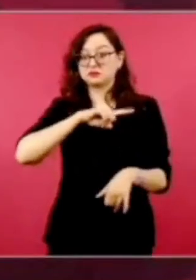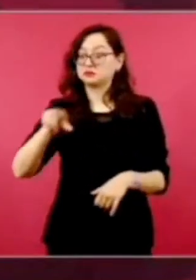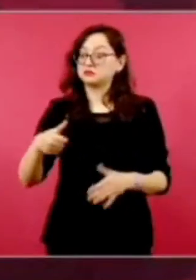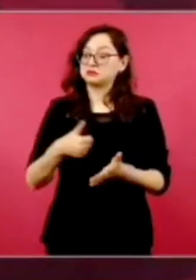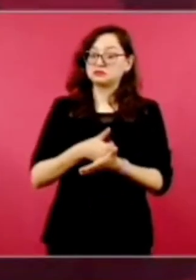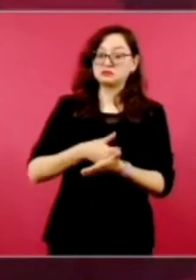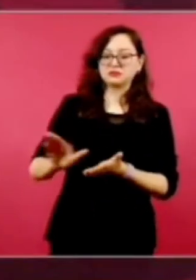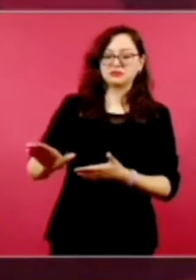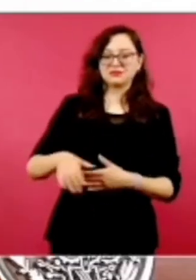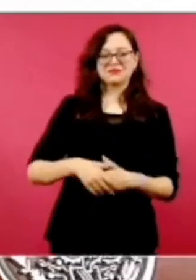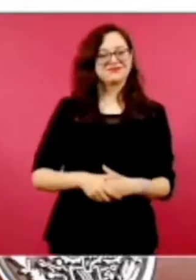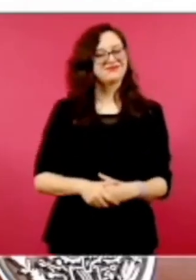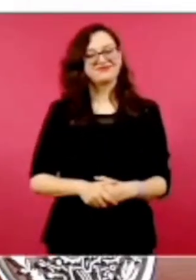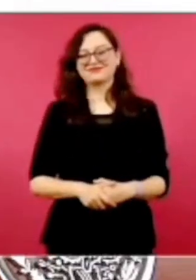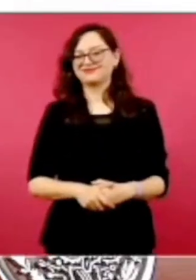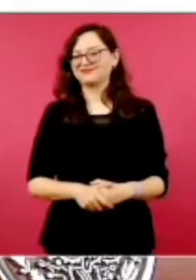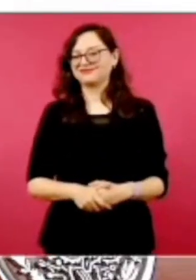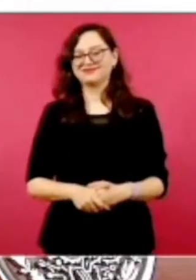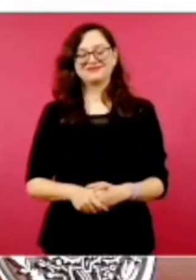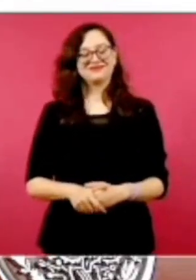a ustedes en la jornada,